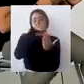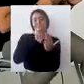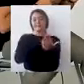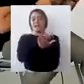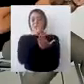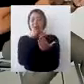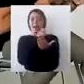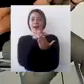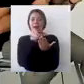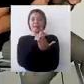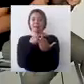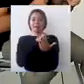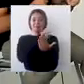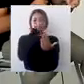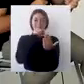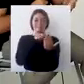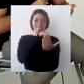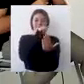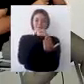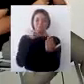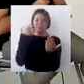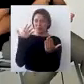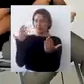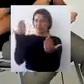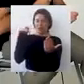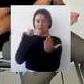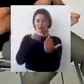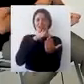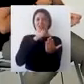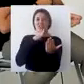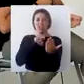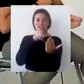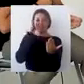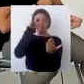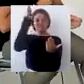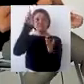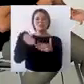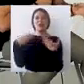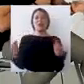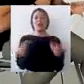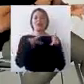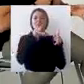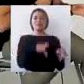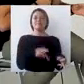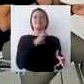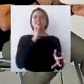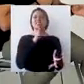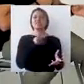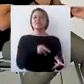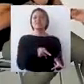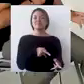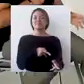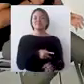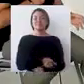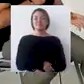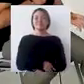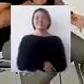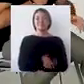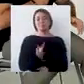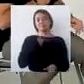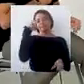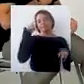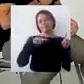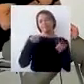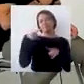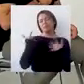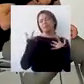historia de dónde viene, para dónde va y por qué está en Tierra Media ese personaje. Tenemos varias historias de nuestros